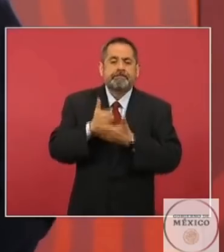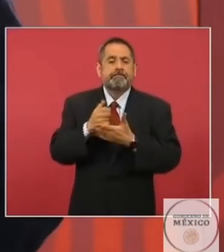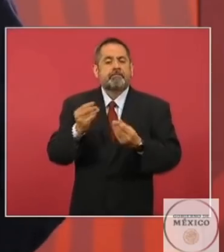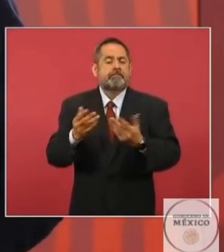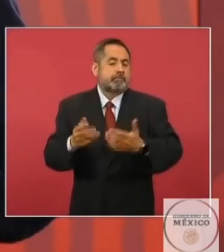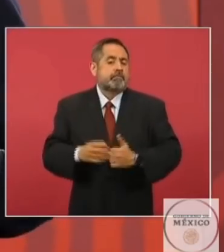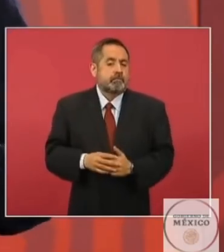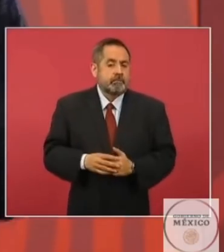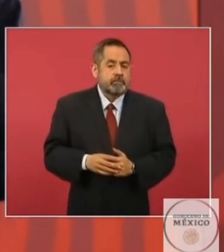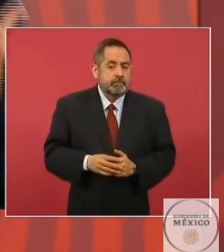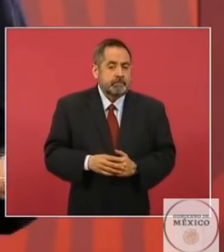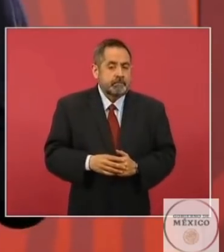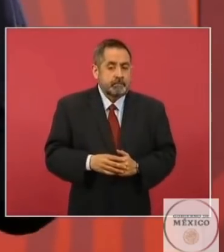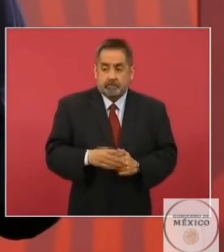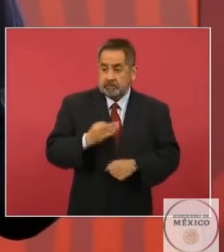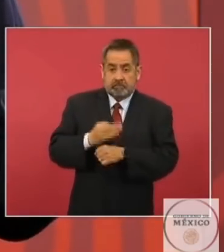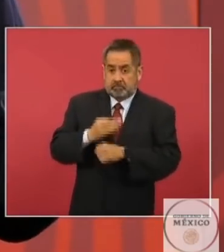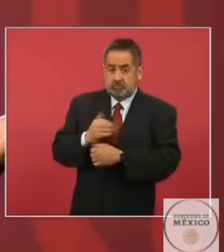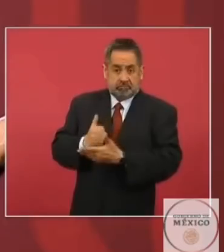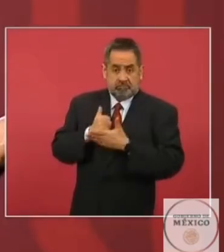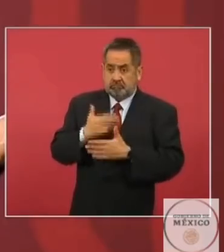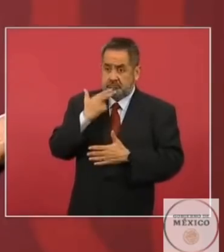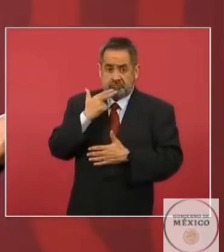Bueno, ya nos está ayudando.